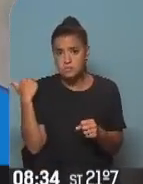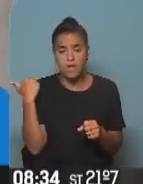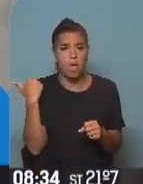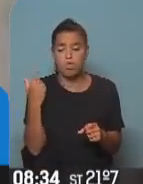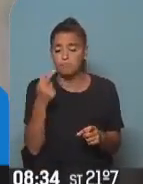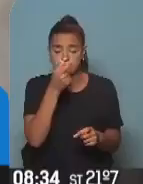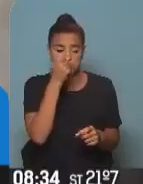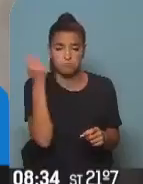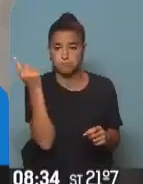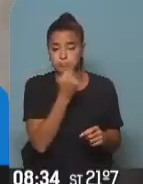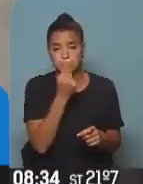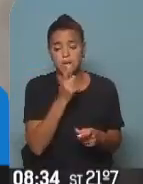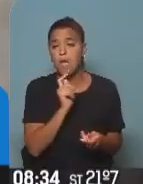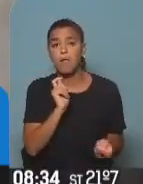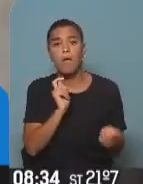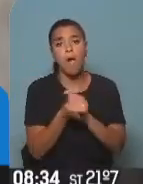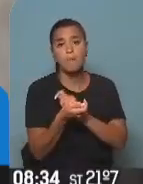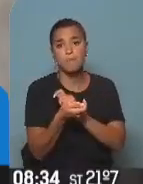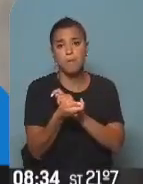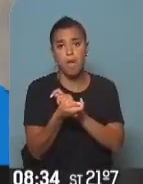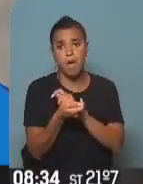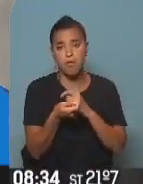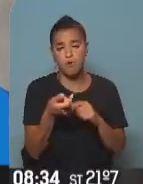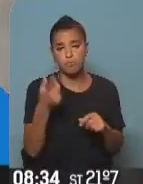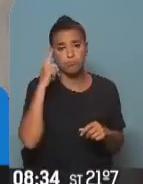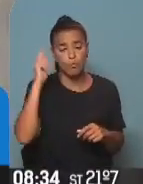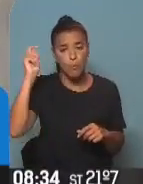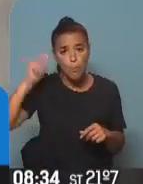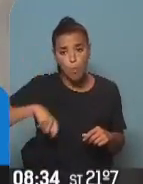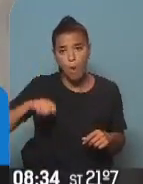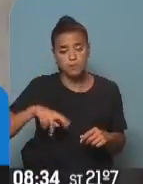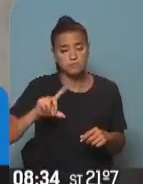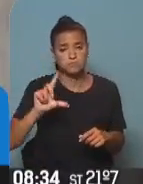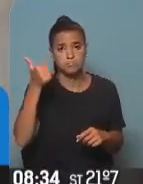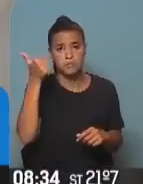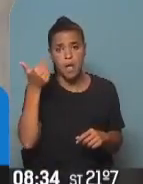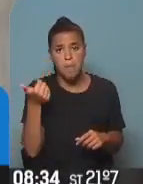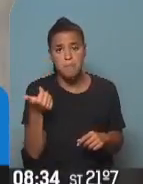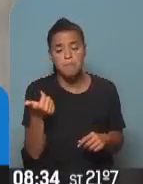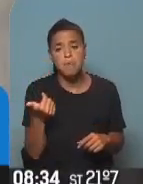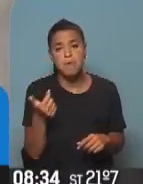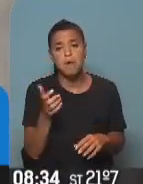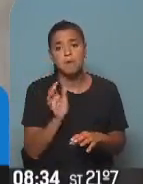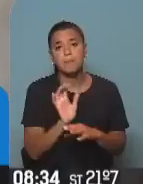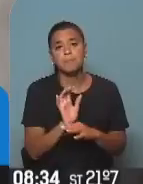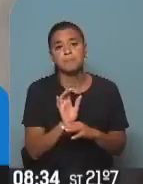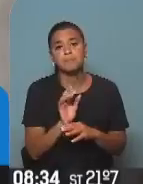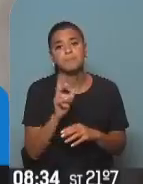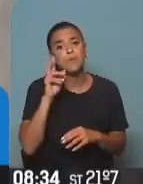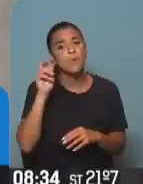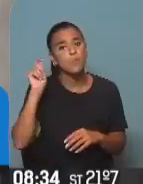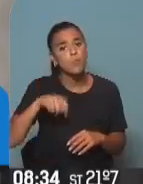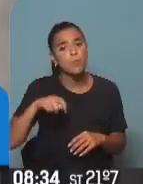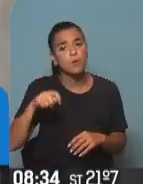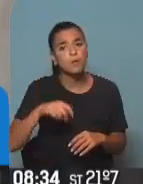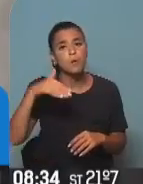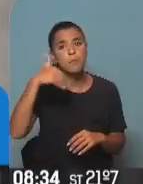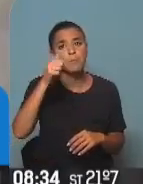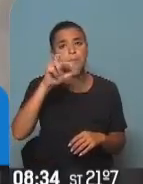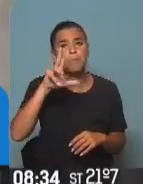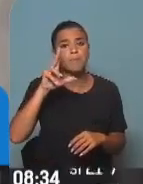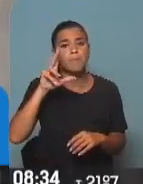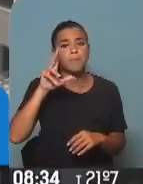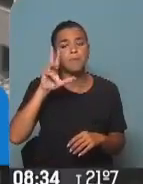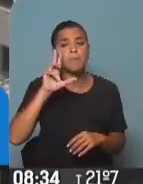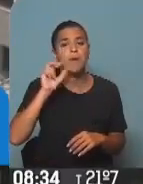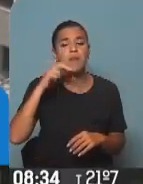mañana, cambiaron el juez que venía entendiendo por un tal doctor Mariano, González